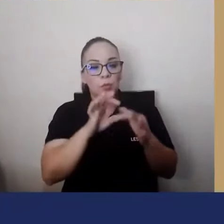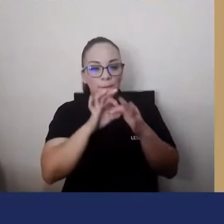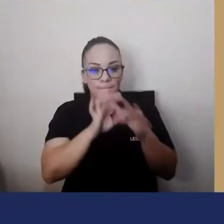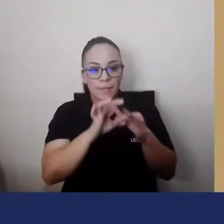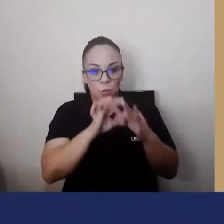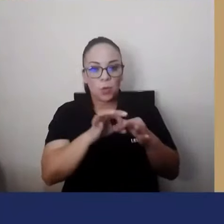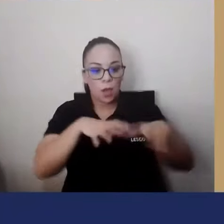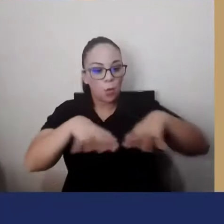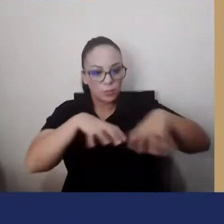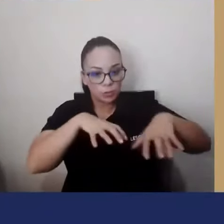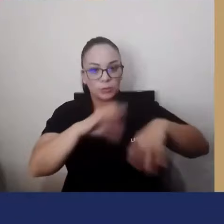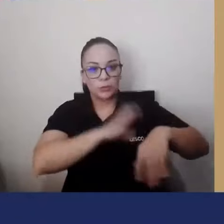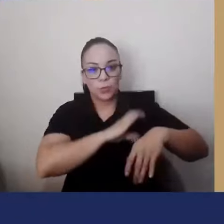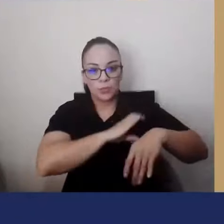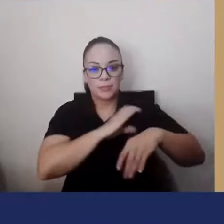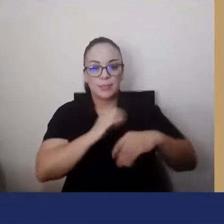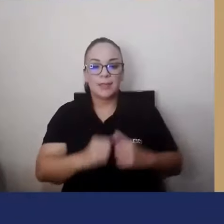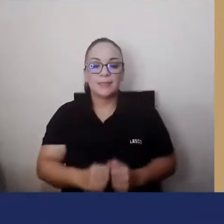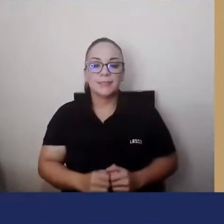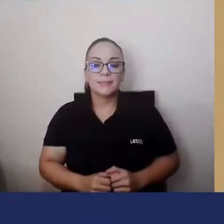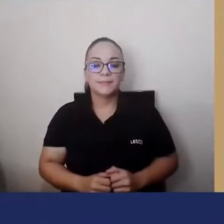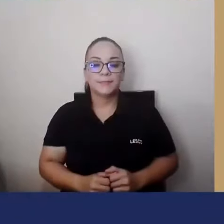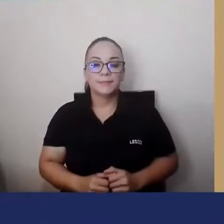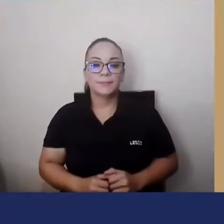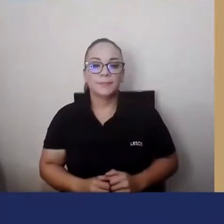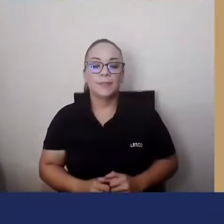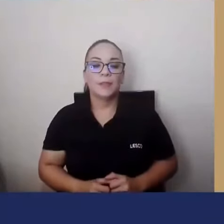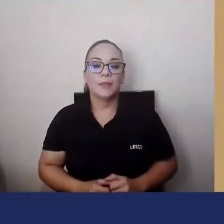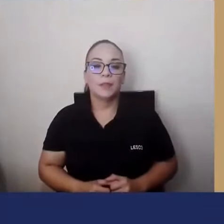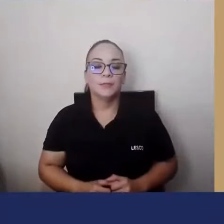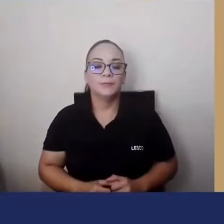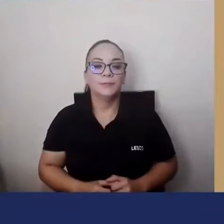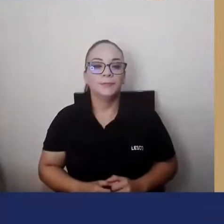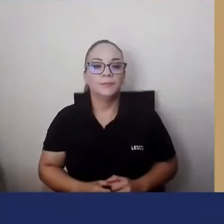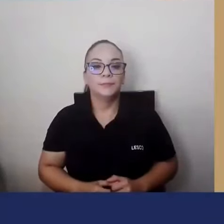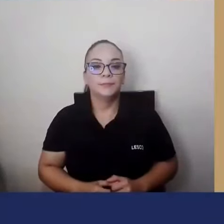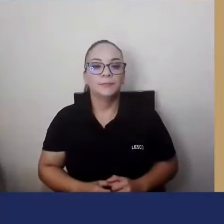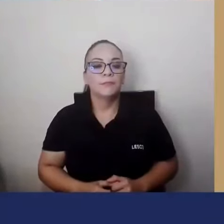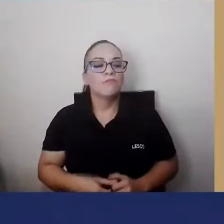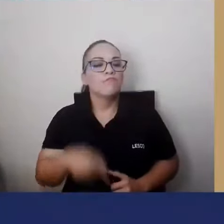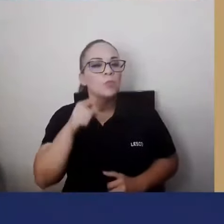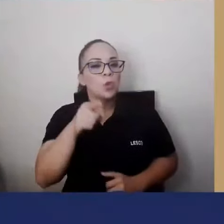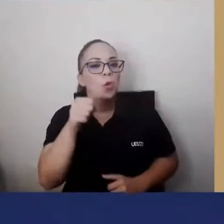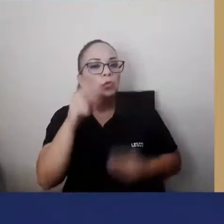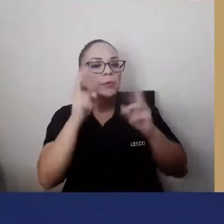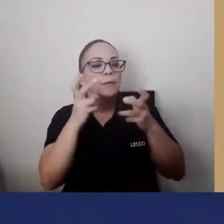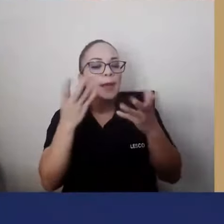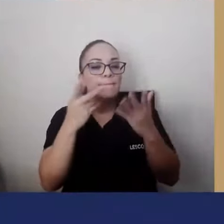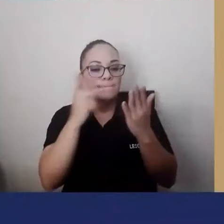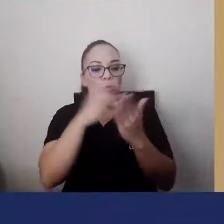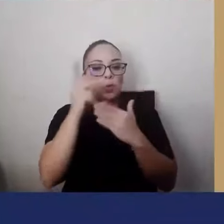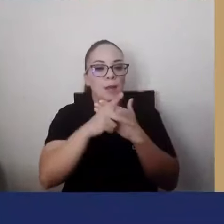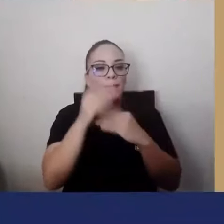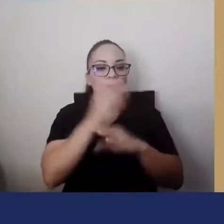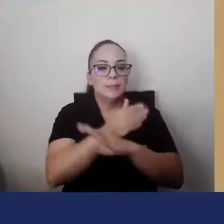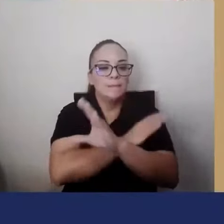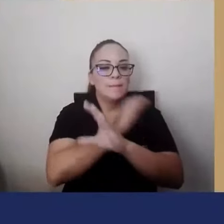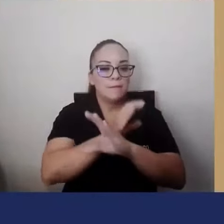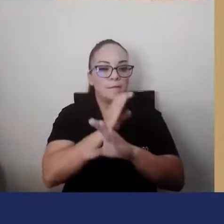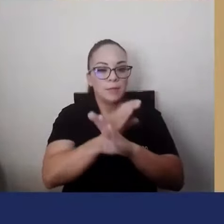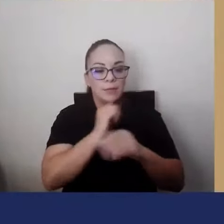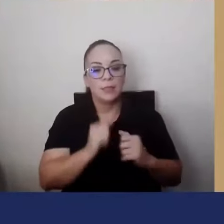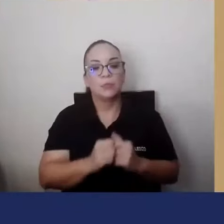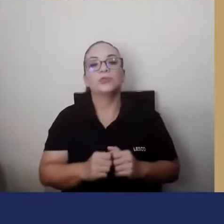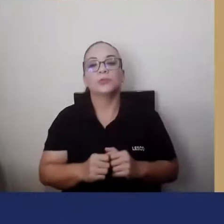acciones policiales. El otro componente corresponde a los programas preventivos. Indudablemente debemos